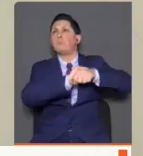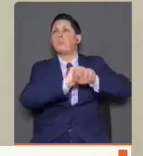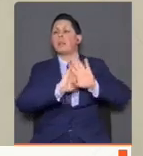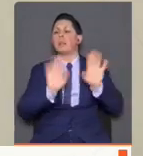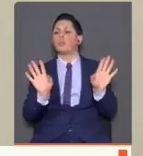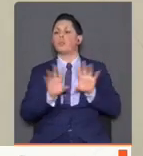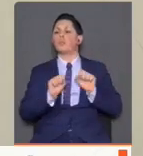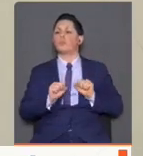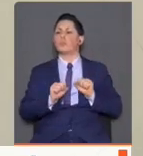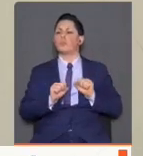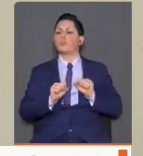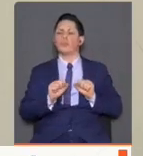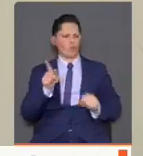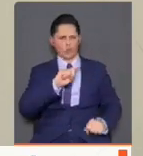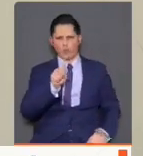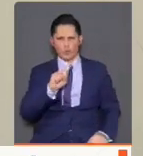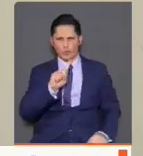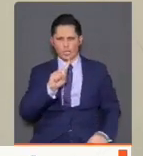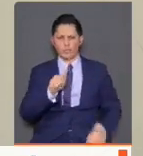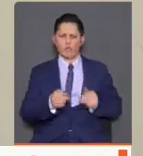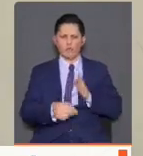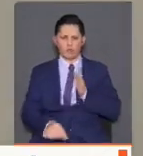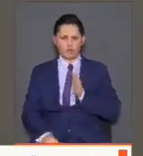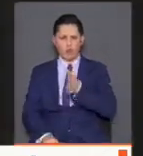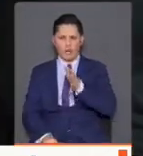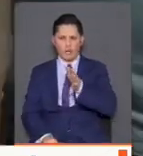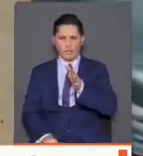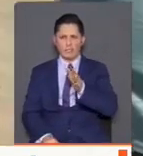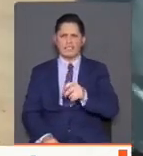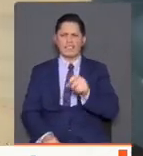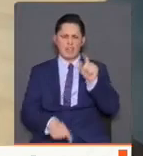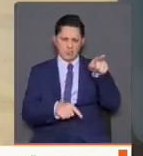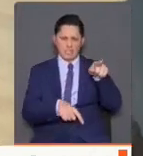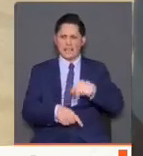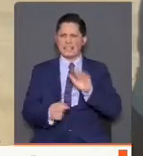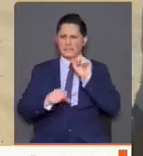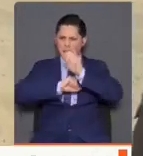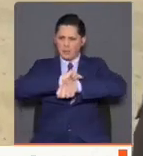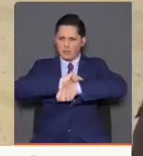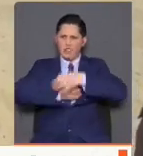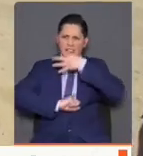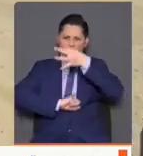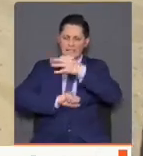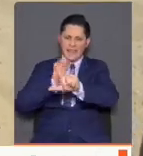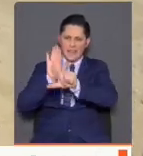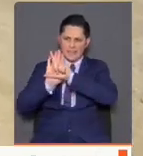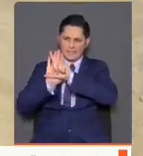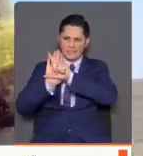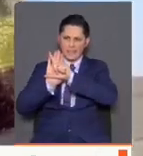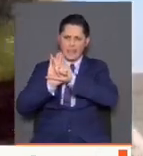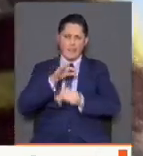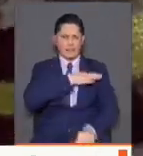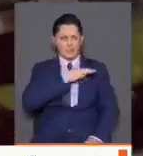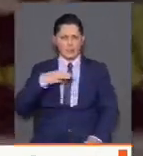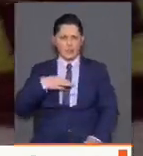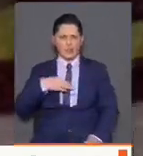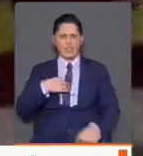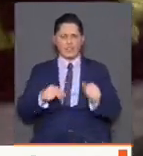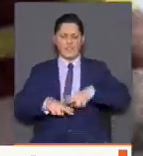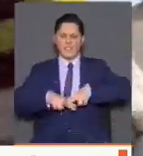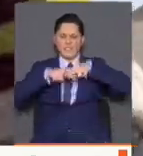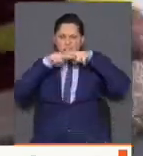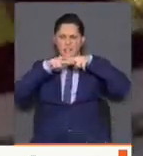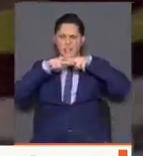así no funciona la institucionalidad, y tienen que remitirse a lo que dice la ley. El Ministerio de Bienes Nacionales ya está al tanto de esta ocupación